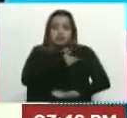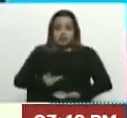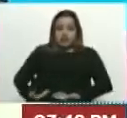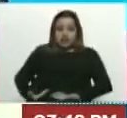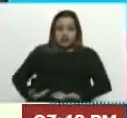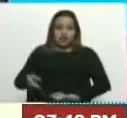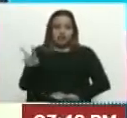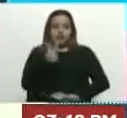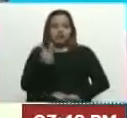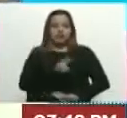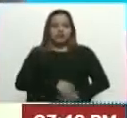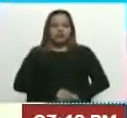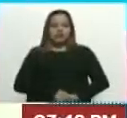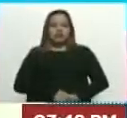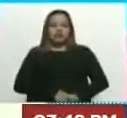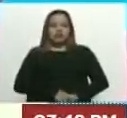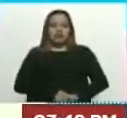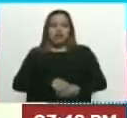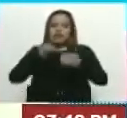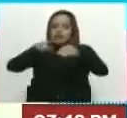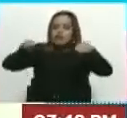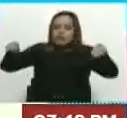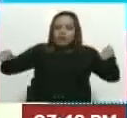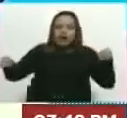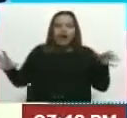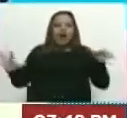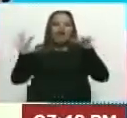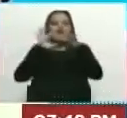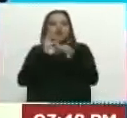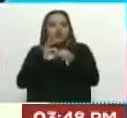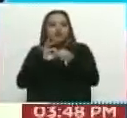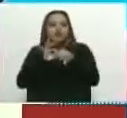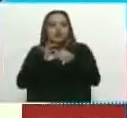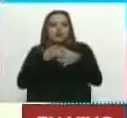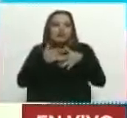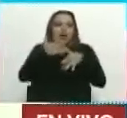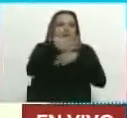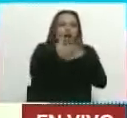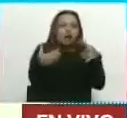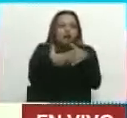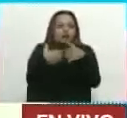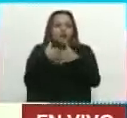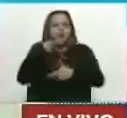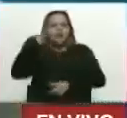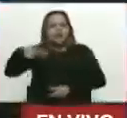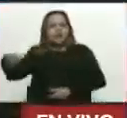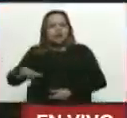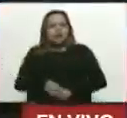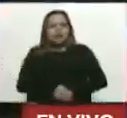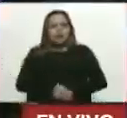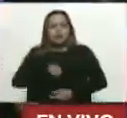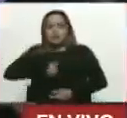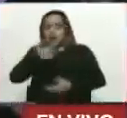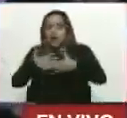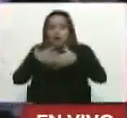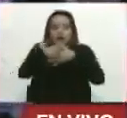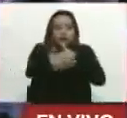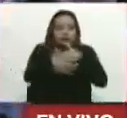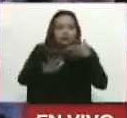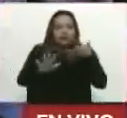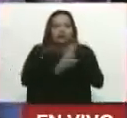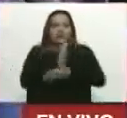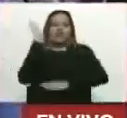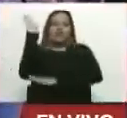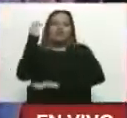presidente de la República, llamaba a la unión mucho más allá de los partidos políticos, mucho más allá de la